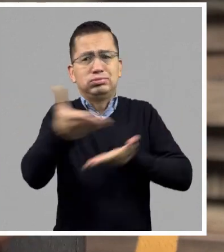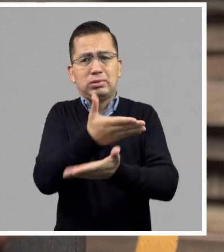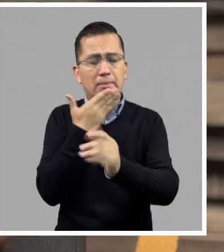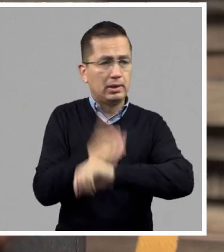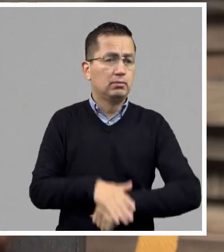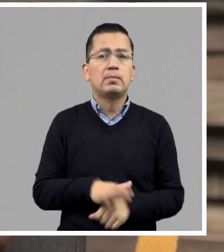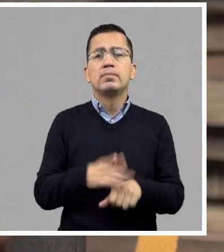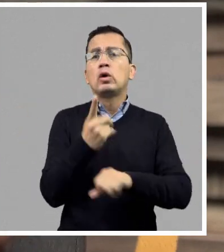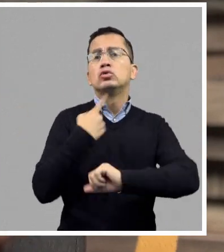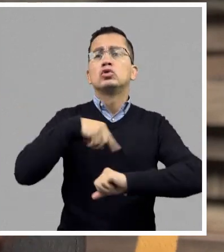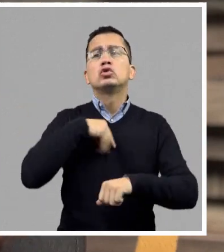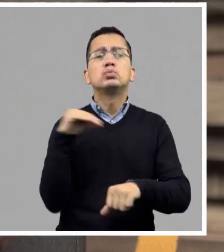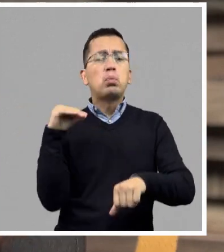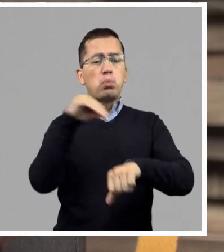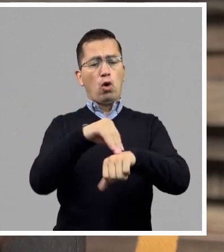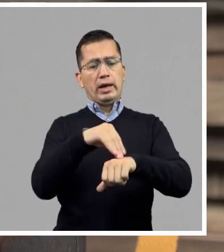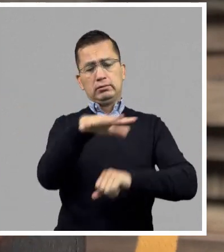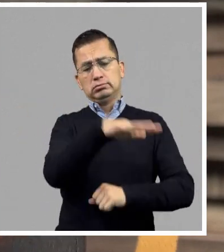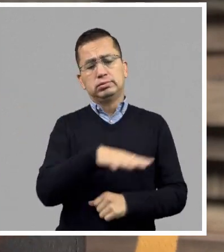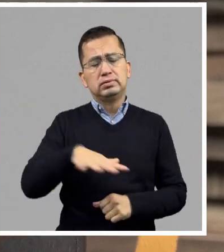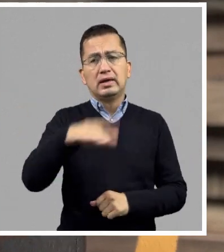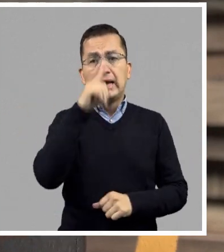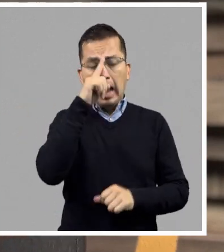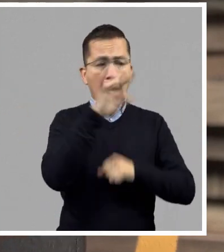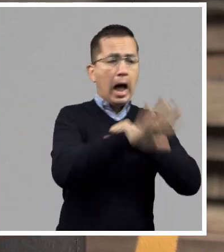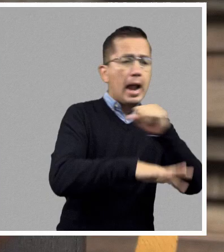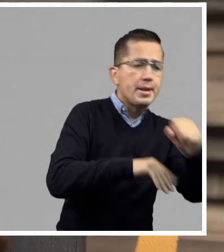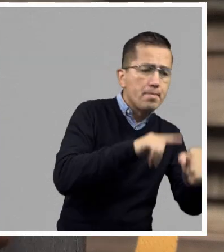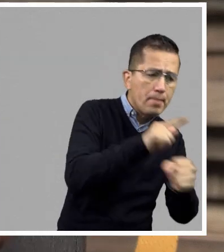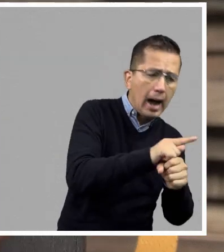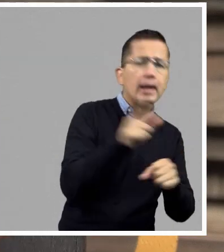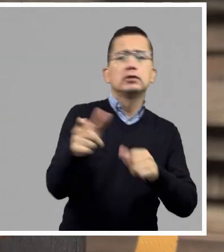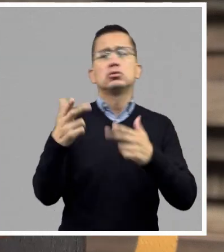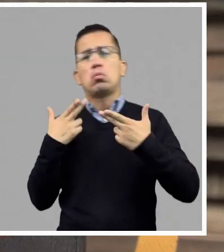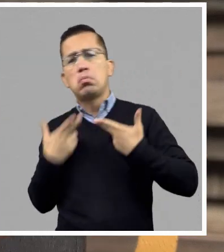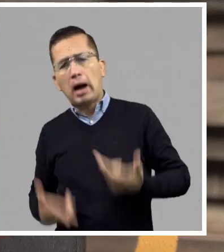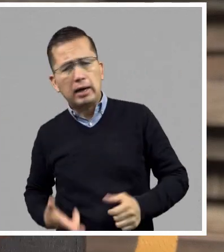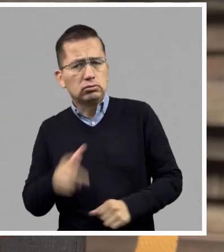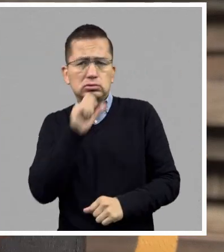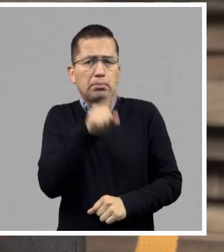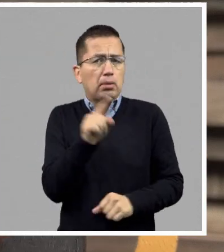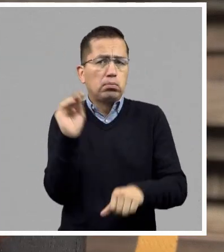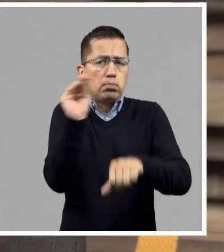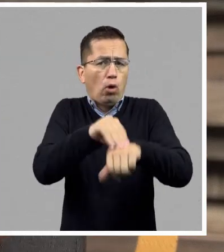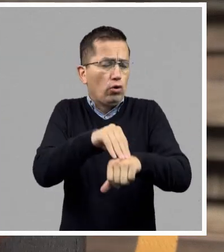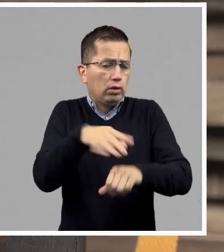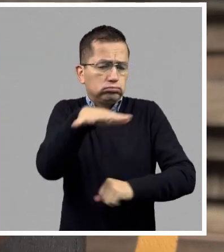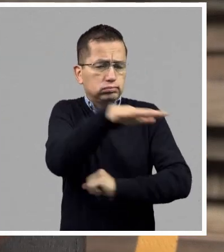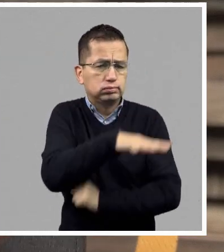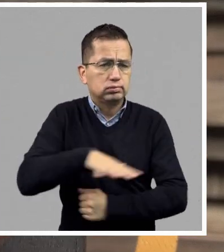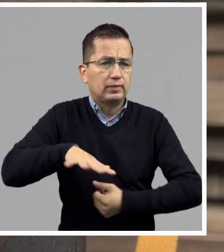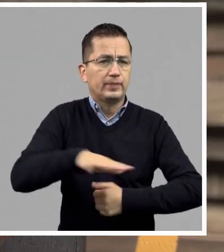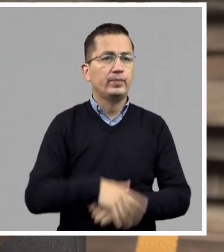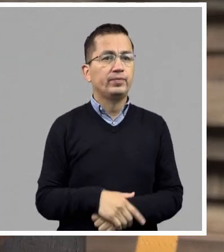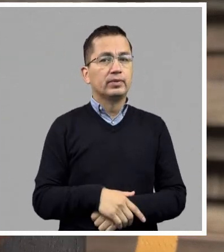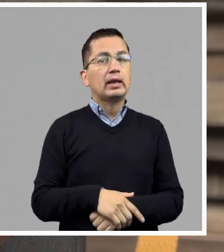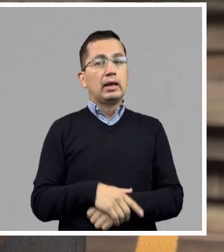pongamos animales y animales no humanos y las plantas también las podríamos poner pero no las pusimos entonces